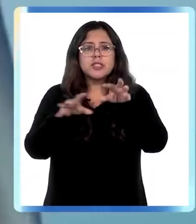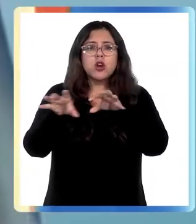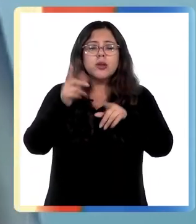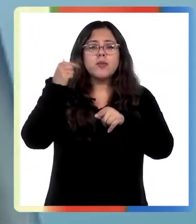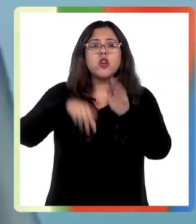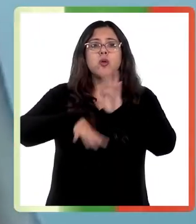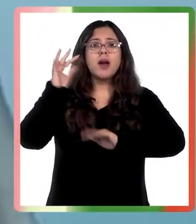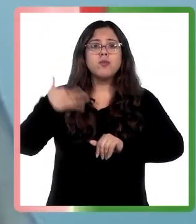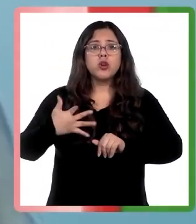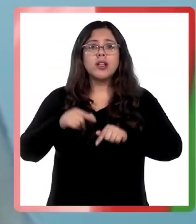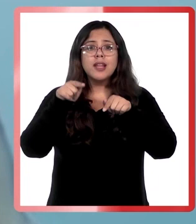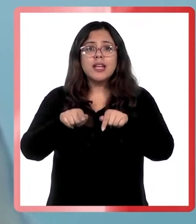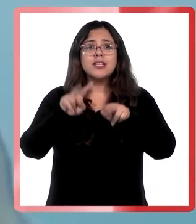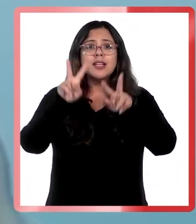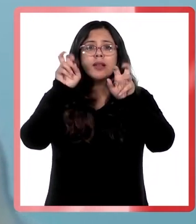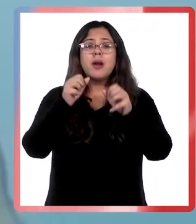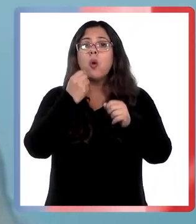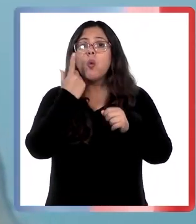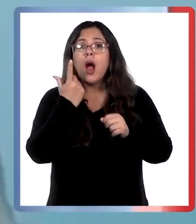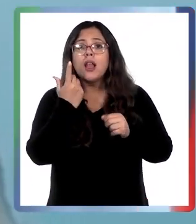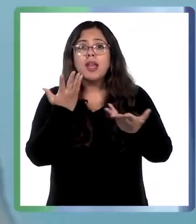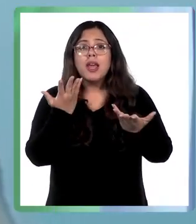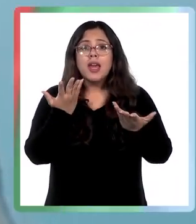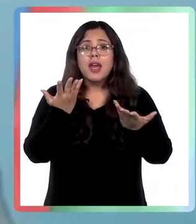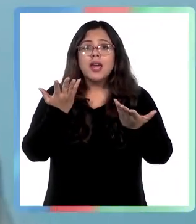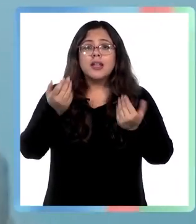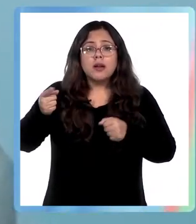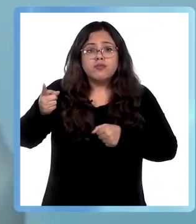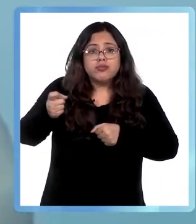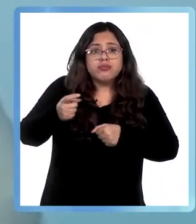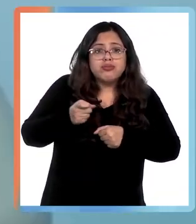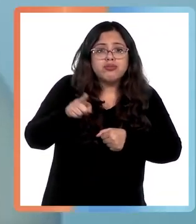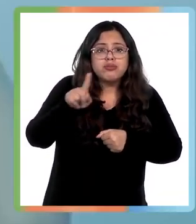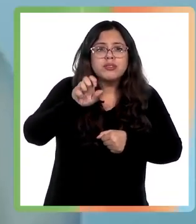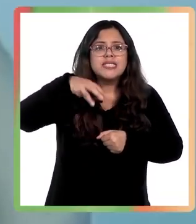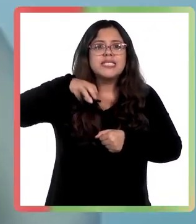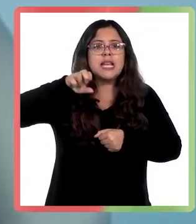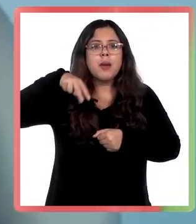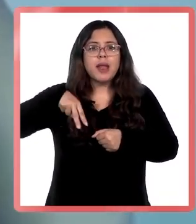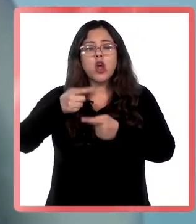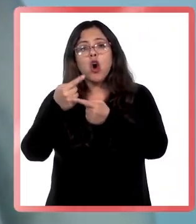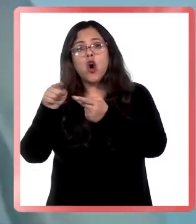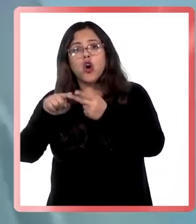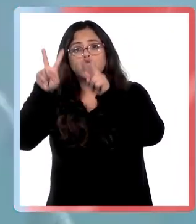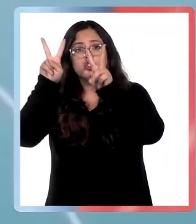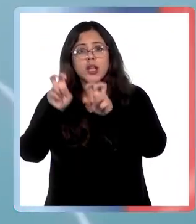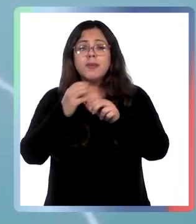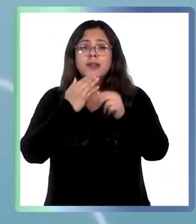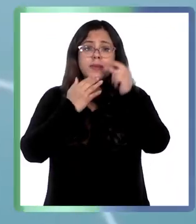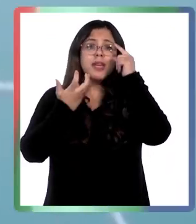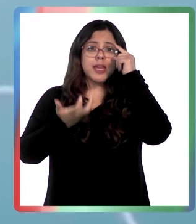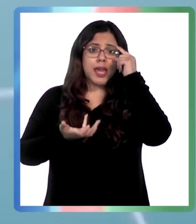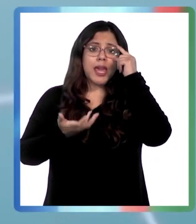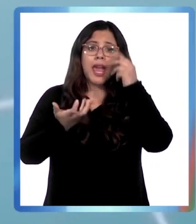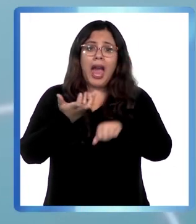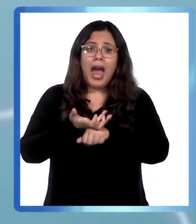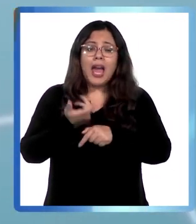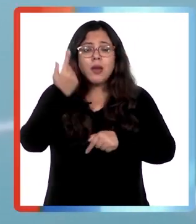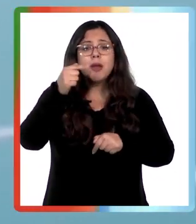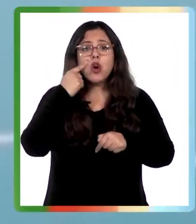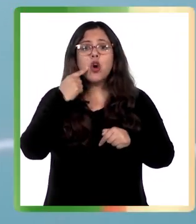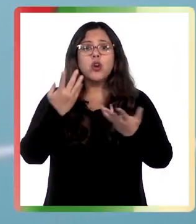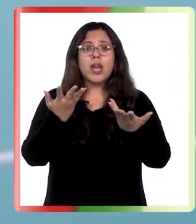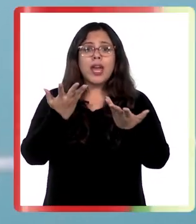en el fondo, pero aquí lo más importante de la próstata es producir el semen. Hay algunas otras cosas que produce, pero